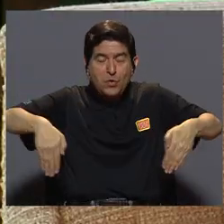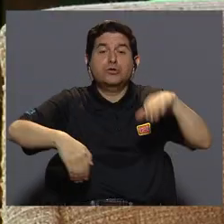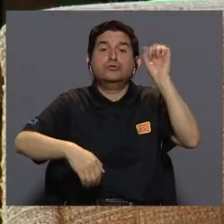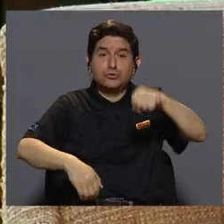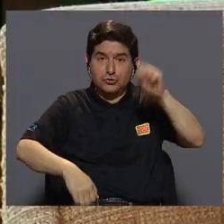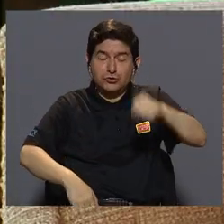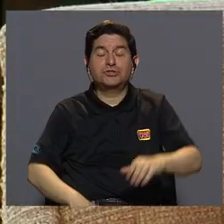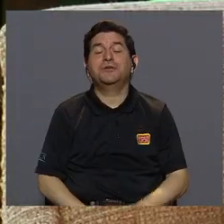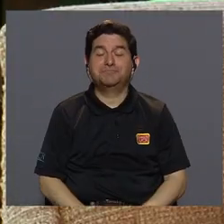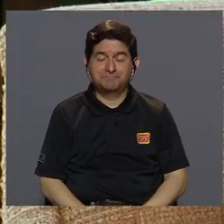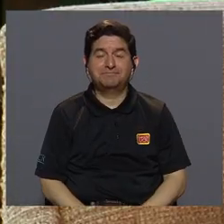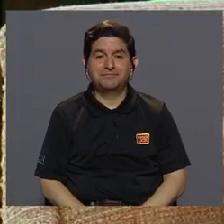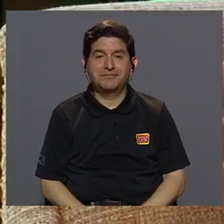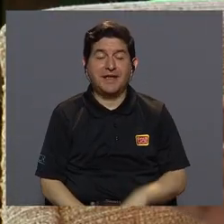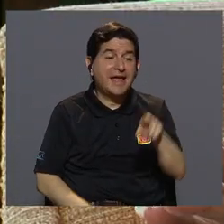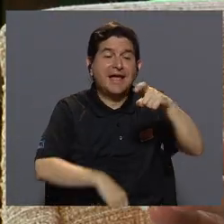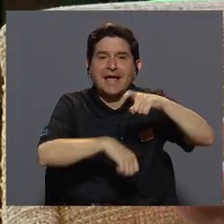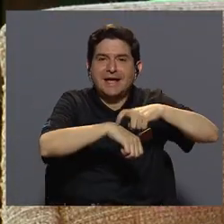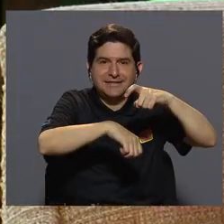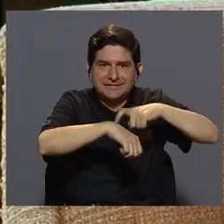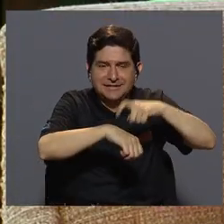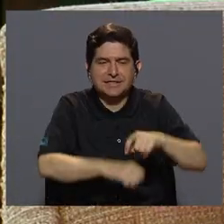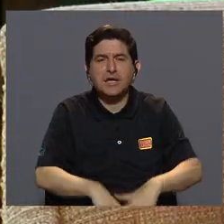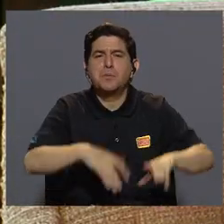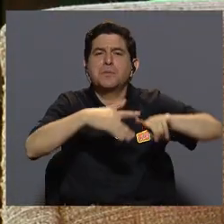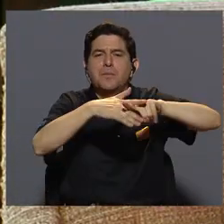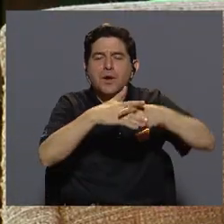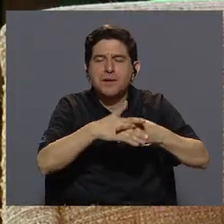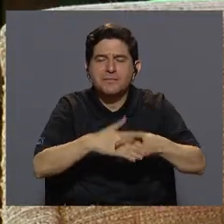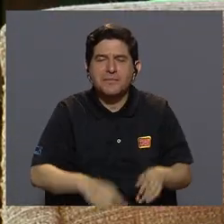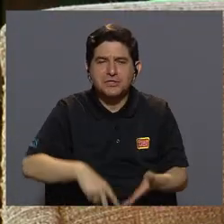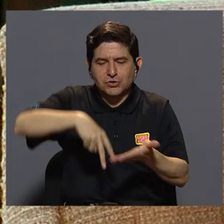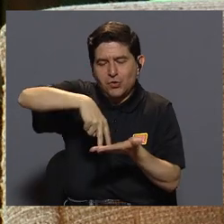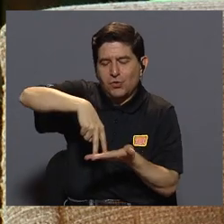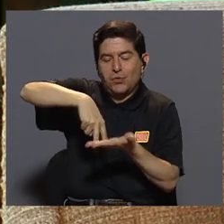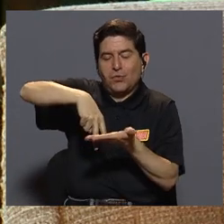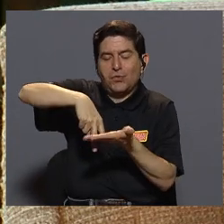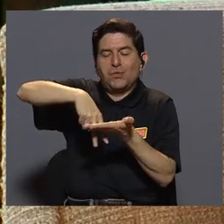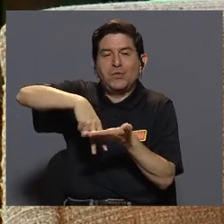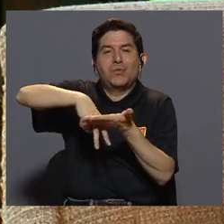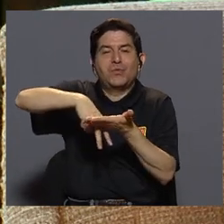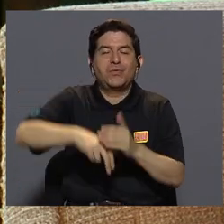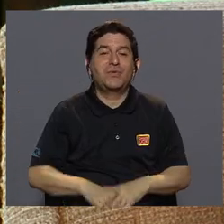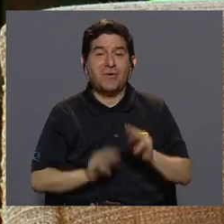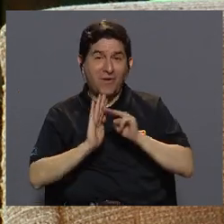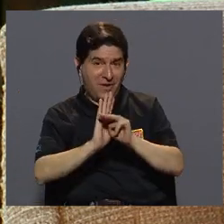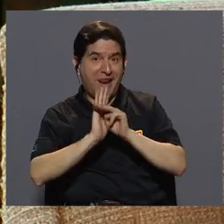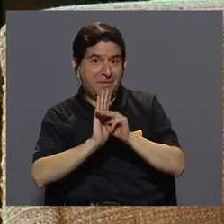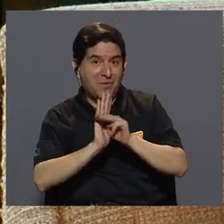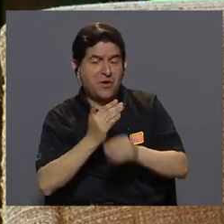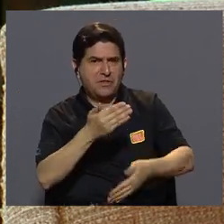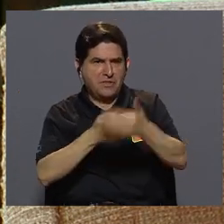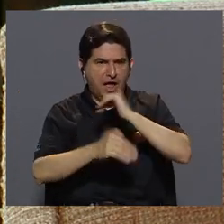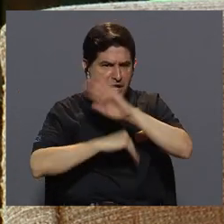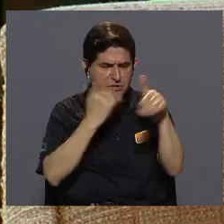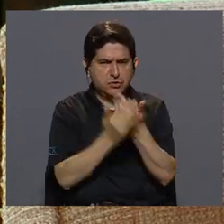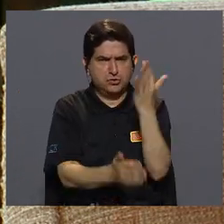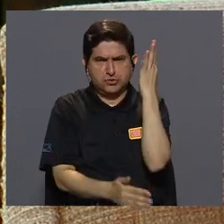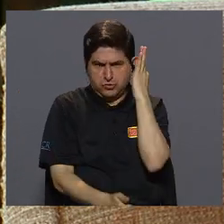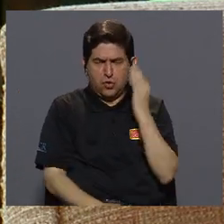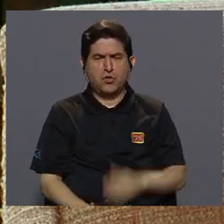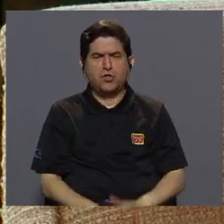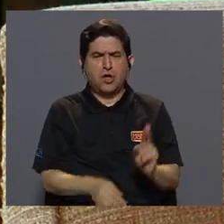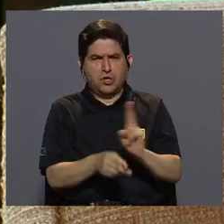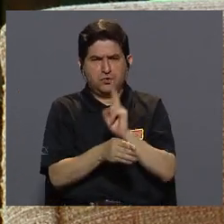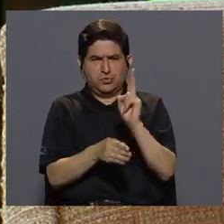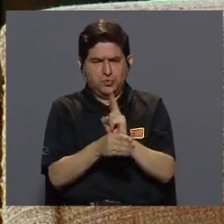el largo del vestido del enagua, porque era en el tiempo donde empezó a subir la moda. Antes todas las